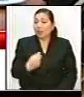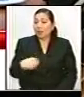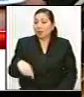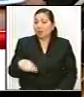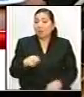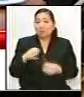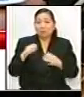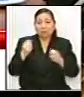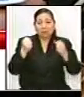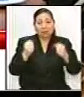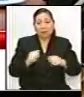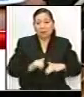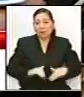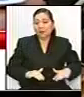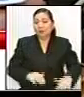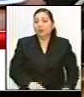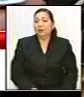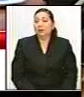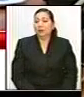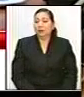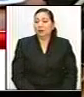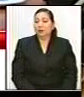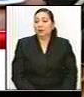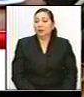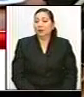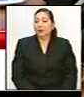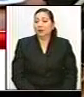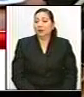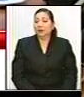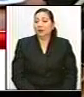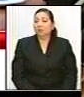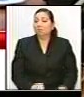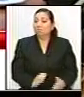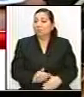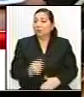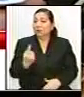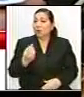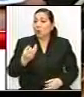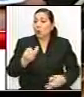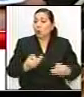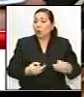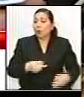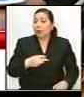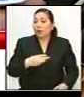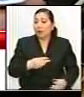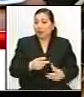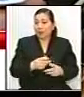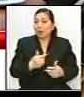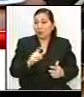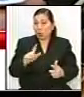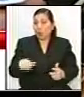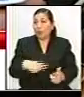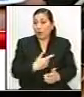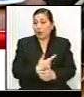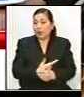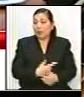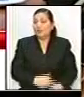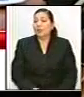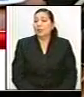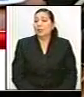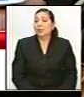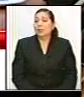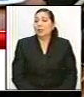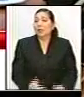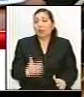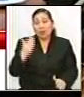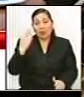por invasores, bueno, como propietario del terreno, por intermedio del primer juzgado de mi distrito. Dan un plazo,